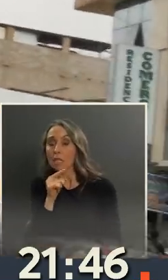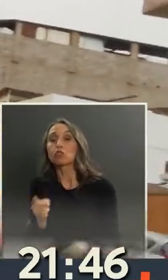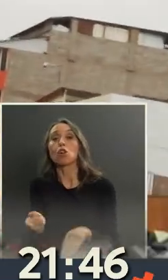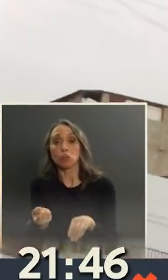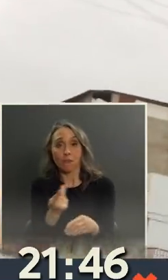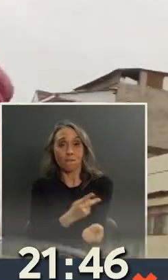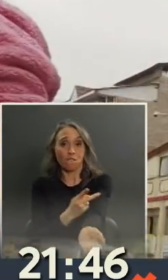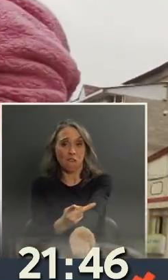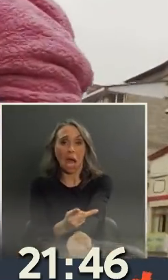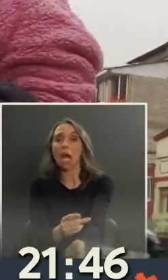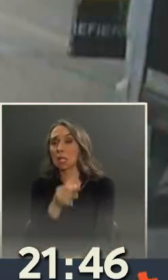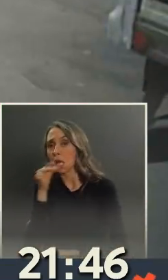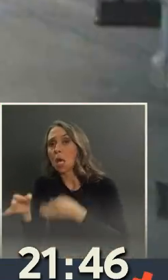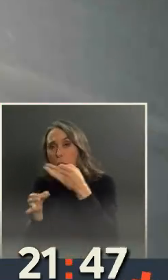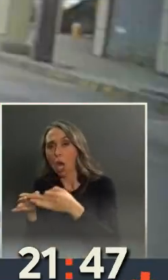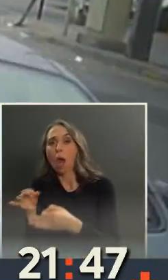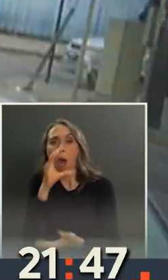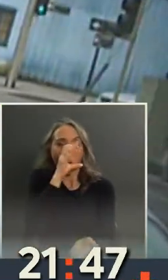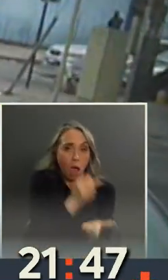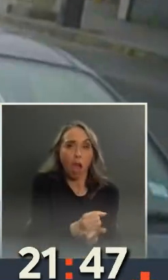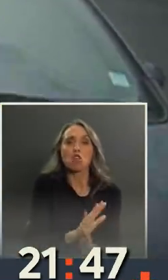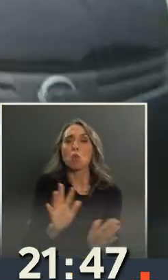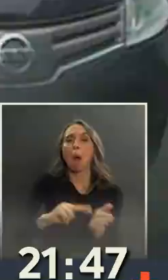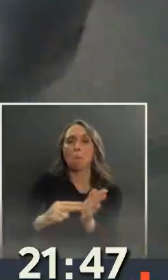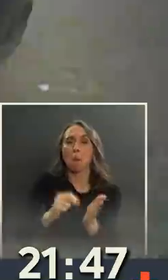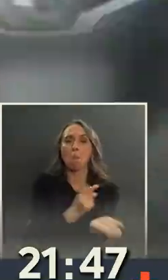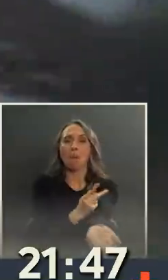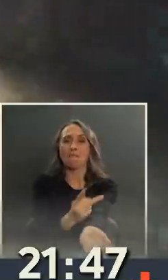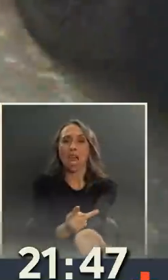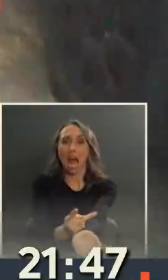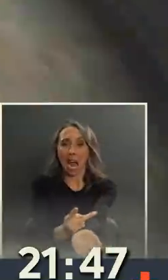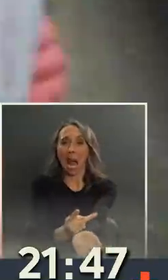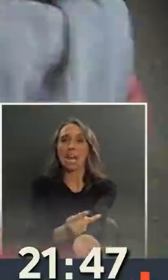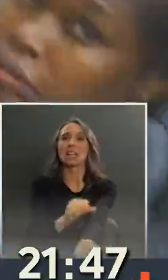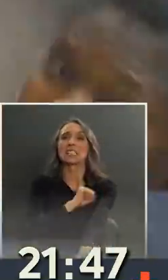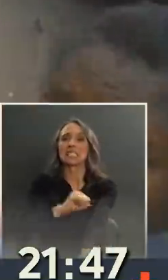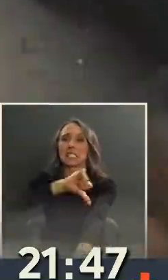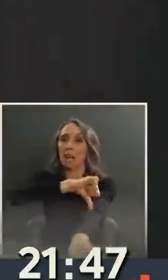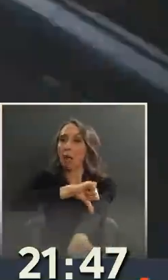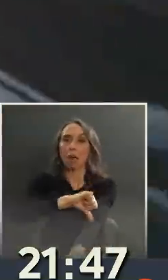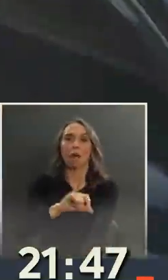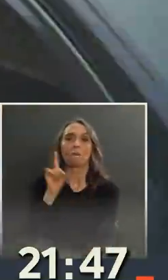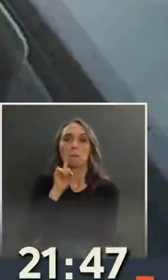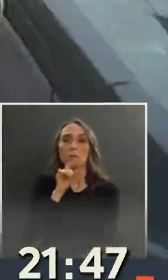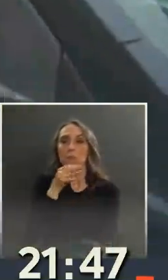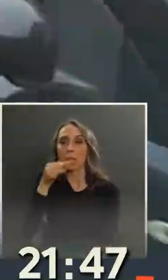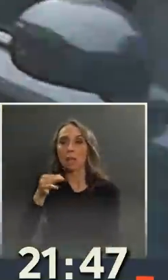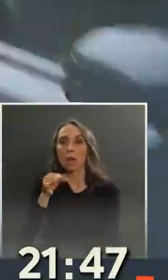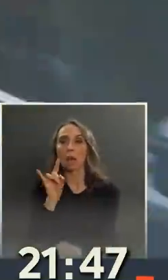sin problemas a la capital, lo que es una verdad a medias. Ya